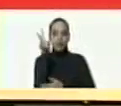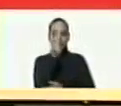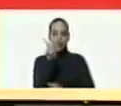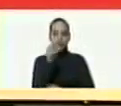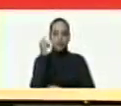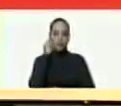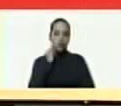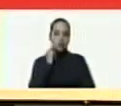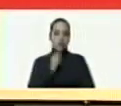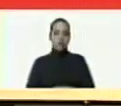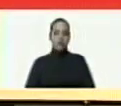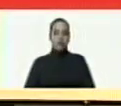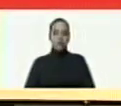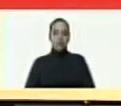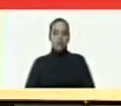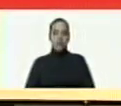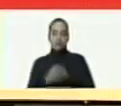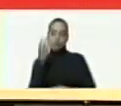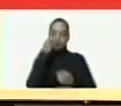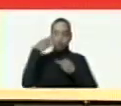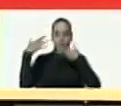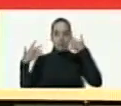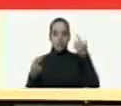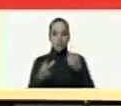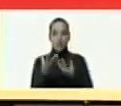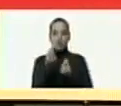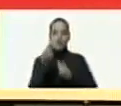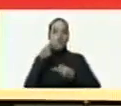cultura multicolor